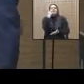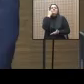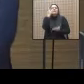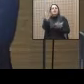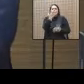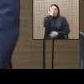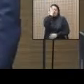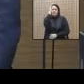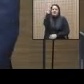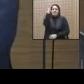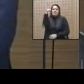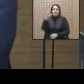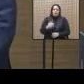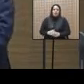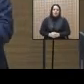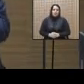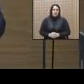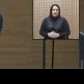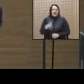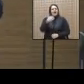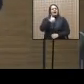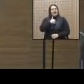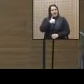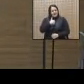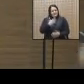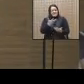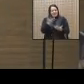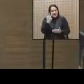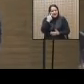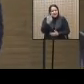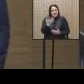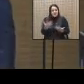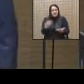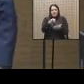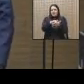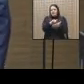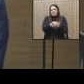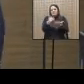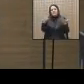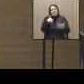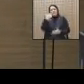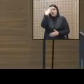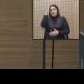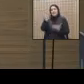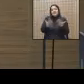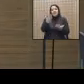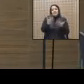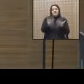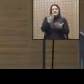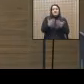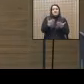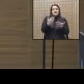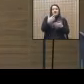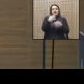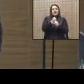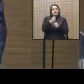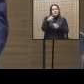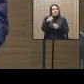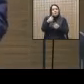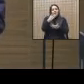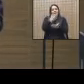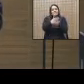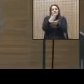Facebook. Es que había que, es decir, eso era, yo no sé, seguro pautaron y todo eso. Es